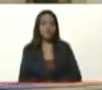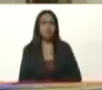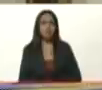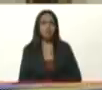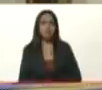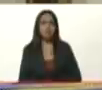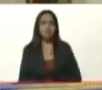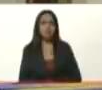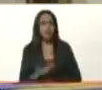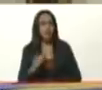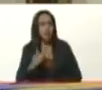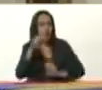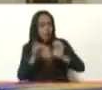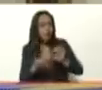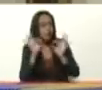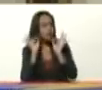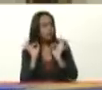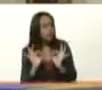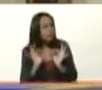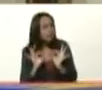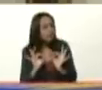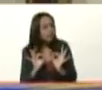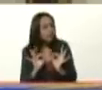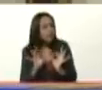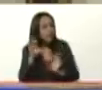Yo estoy evaluando seriamente,